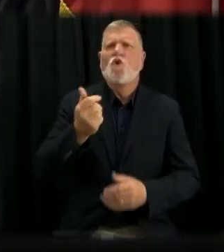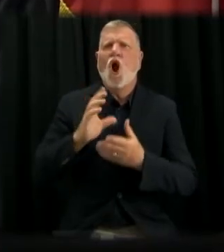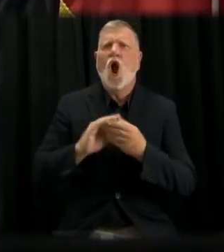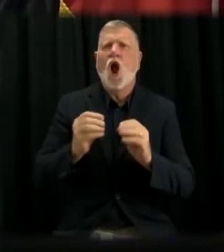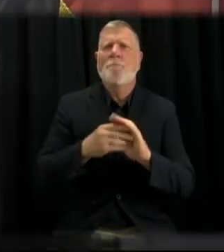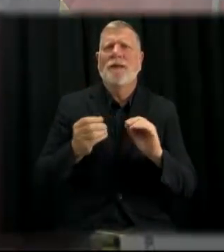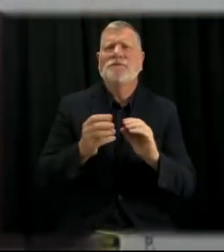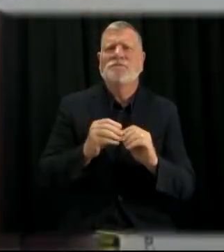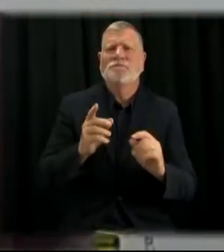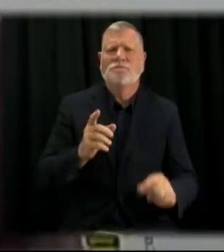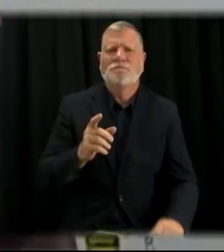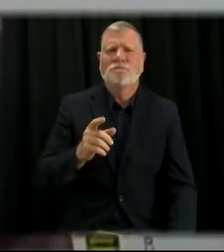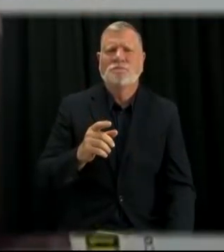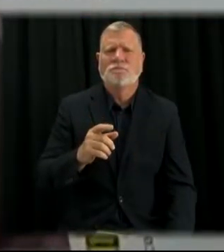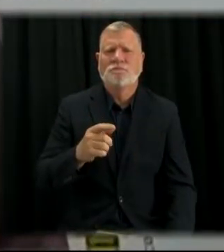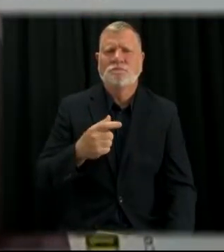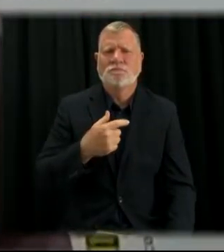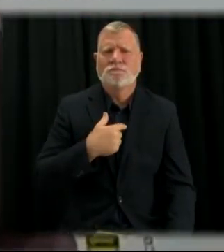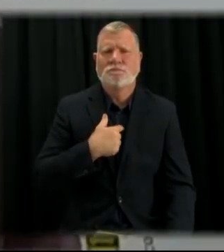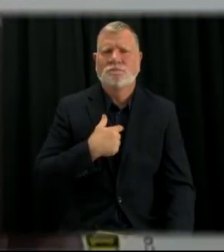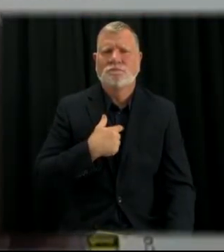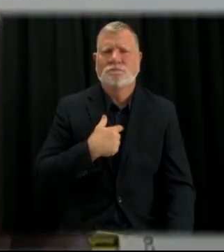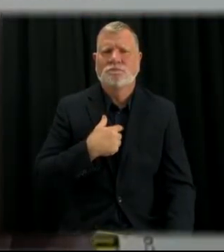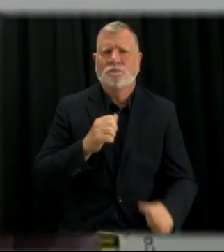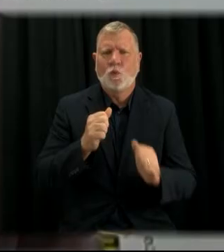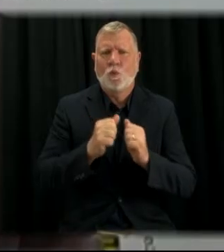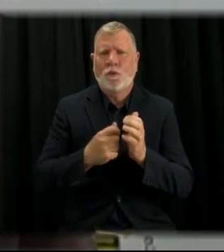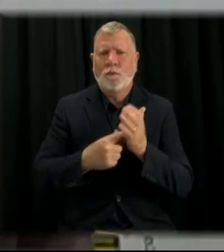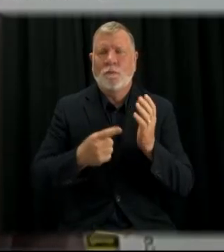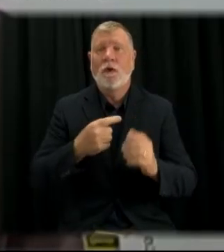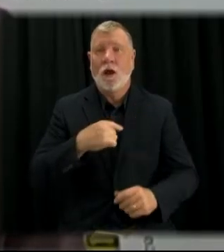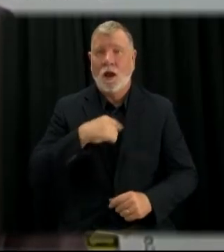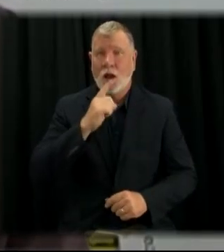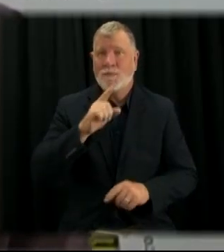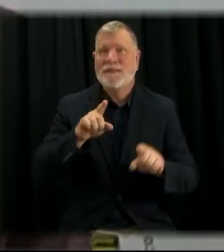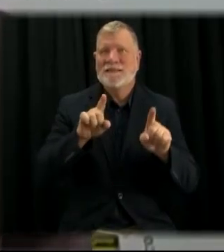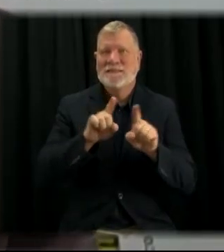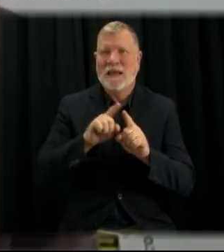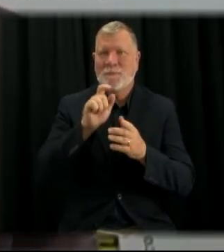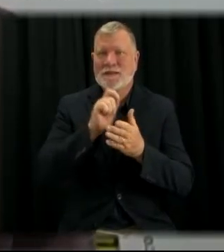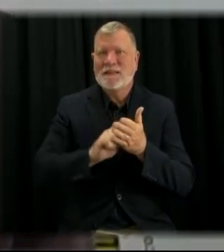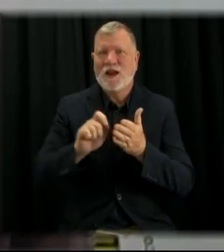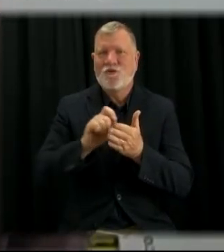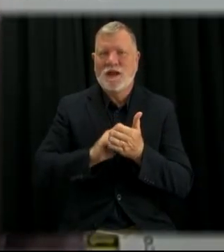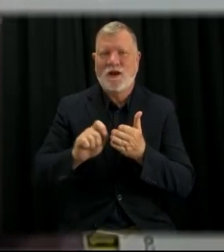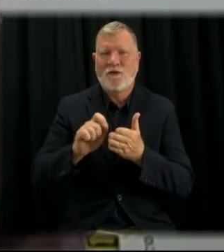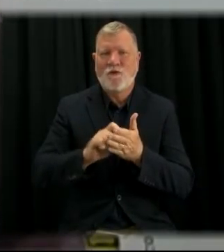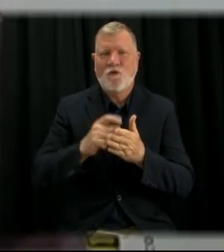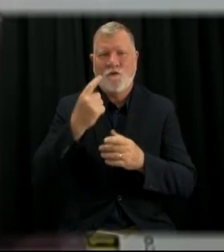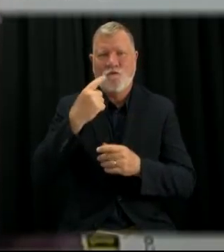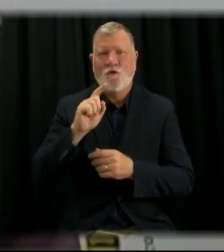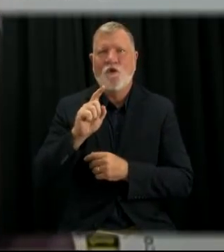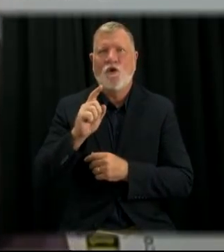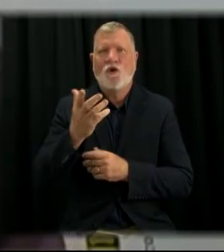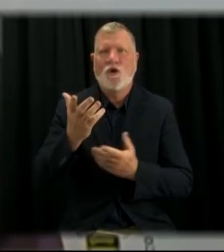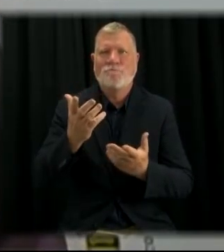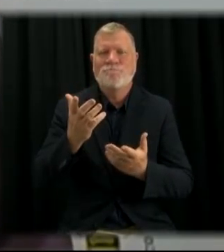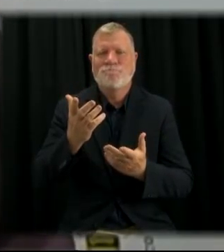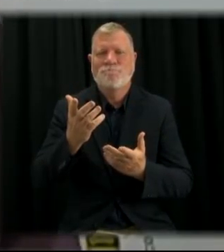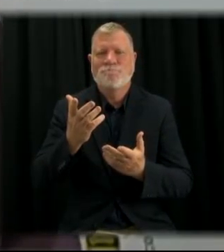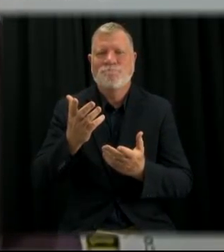Un par de comentarios con respecto a los dos comentarios. Yo soy el mismo secretario.